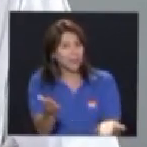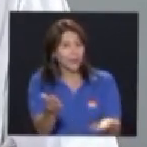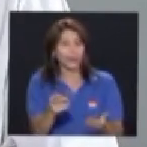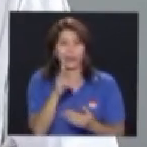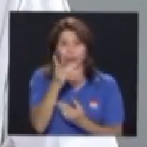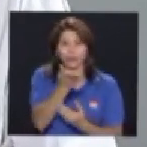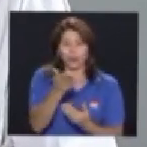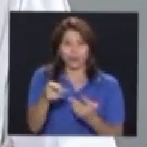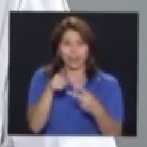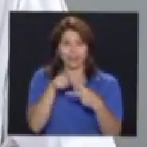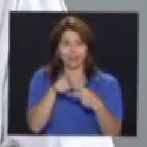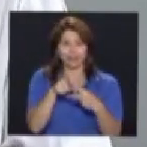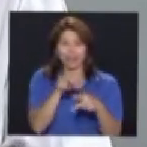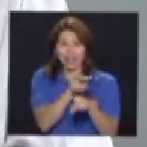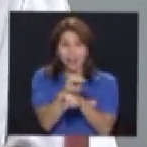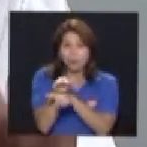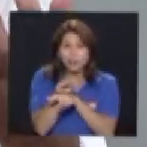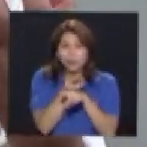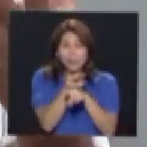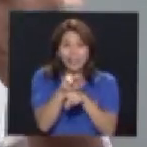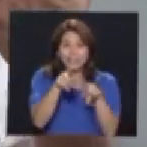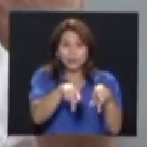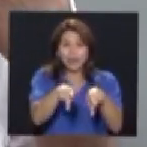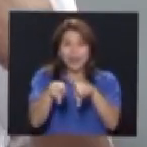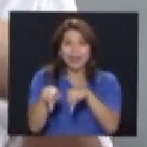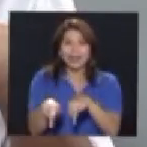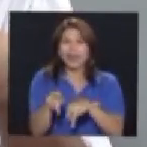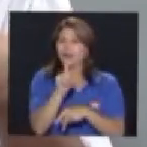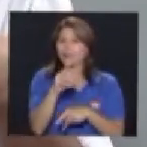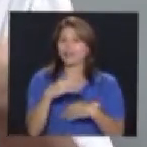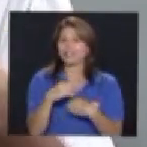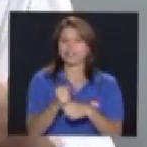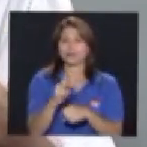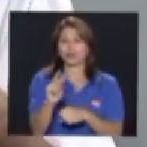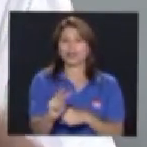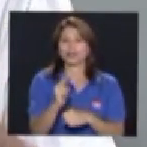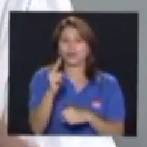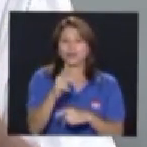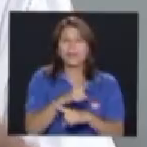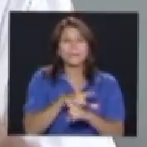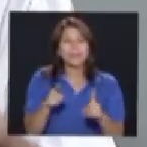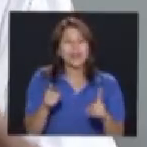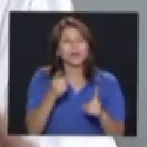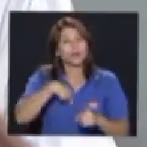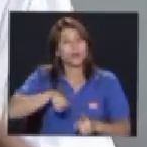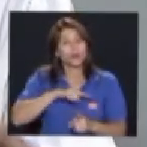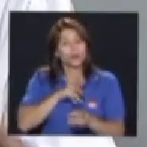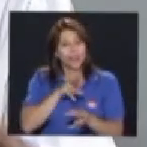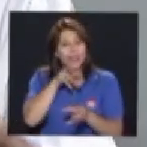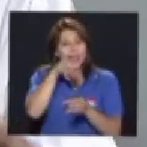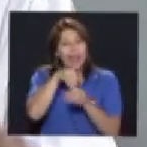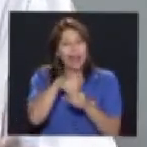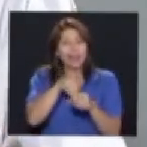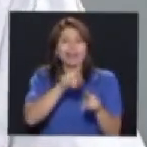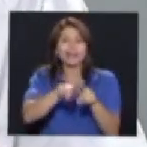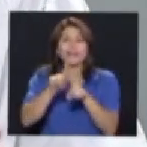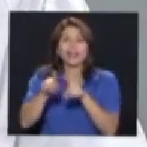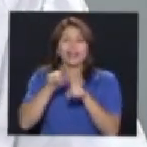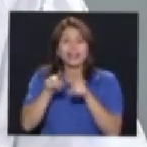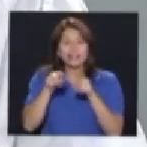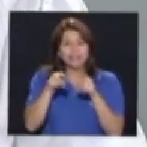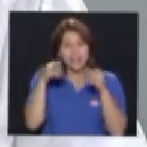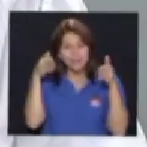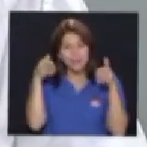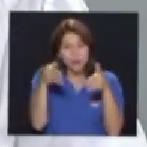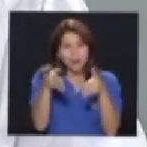auditoría ciudadana no hicimos un segundo, pero incorporamos mucho de los que desarrollamos los indicadores y de los enfoques dentro del